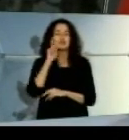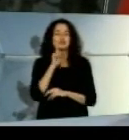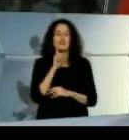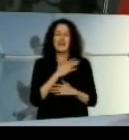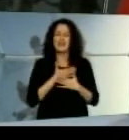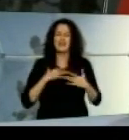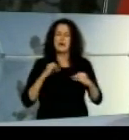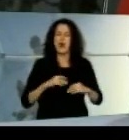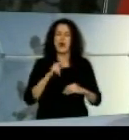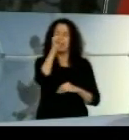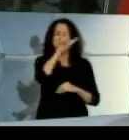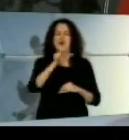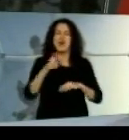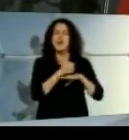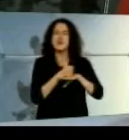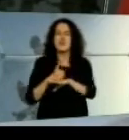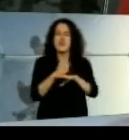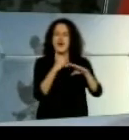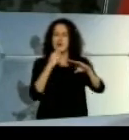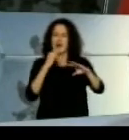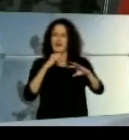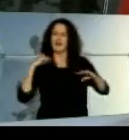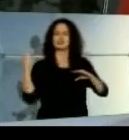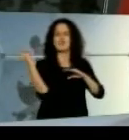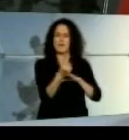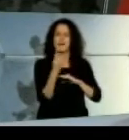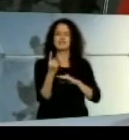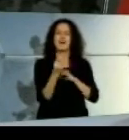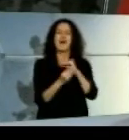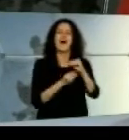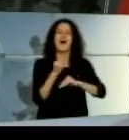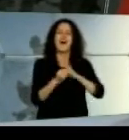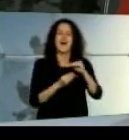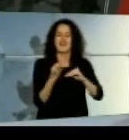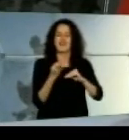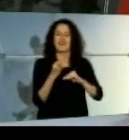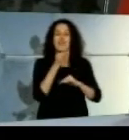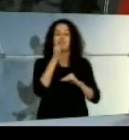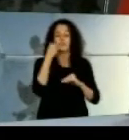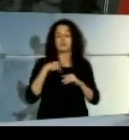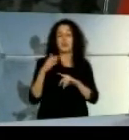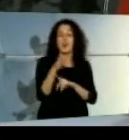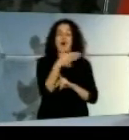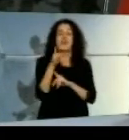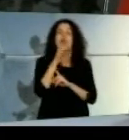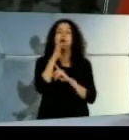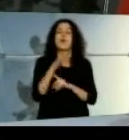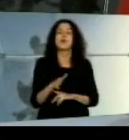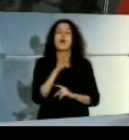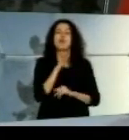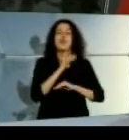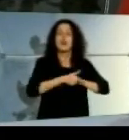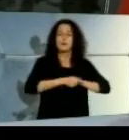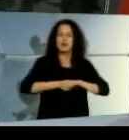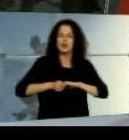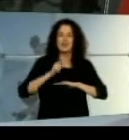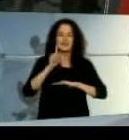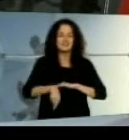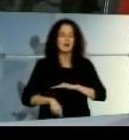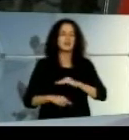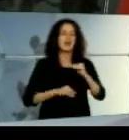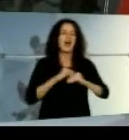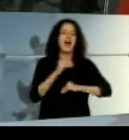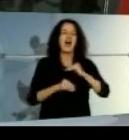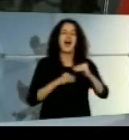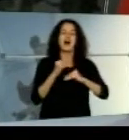demás y hacen el acto de jura de bandera en Vitoria. Es decir, hacen donaciones a la catedral,